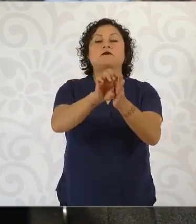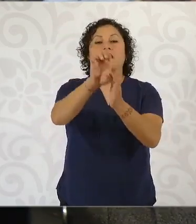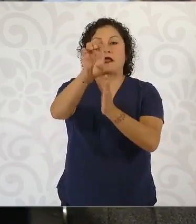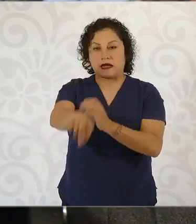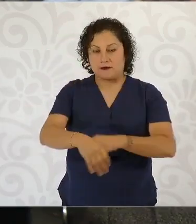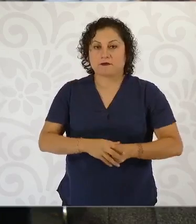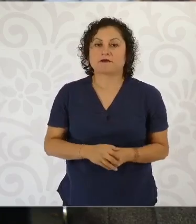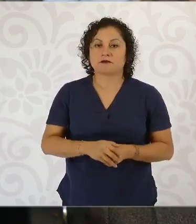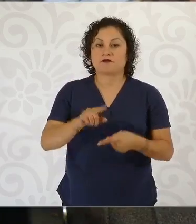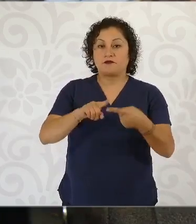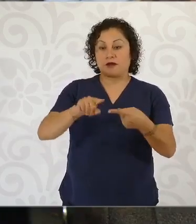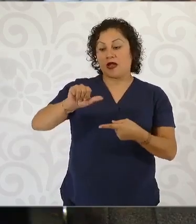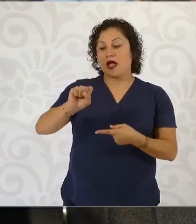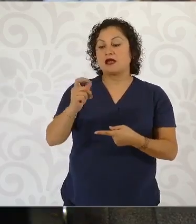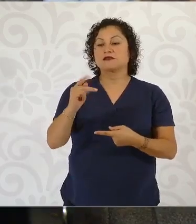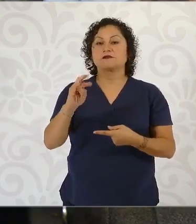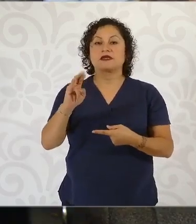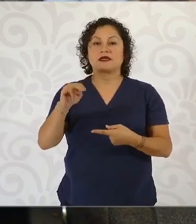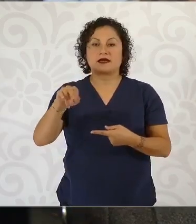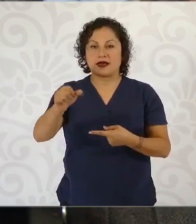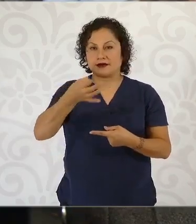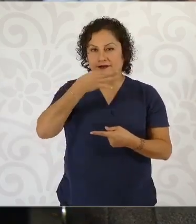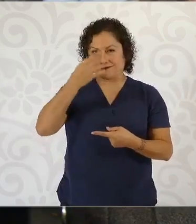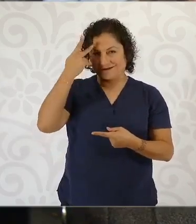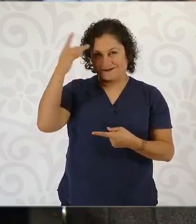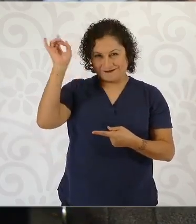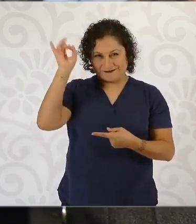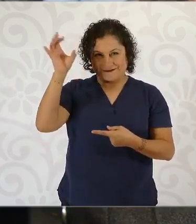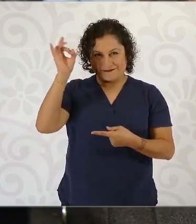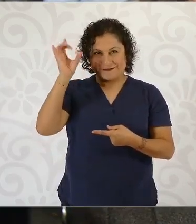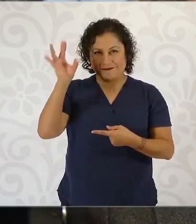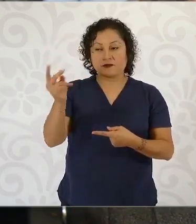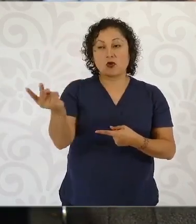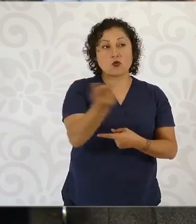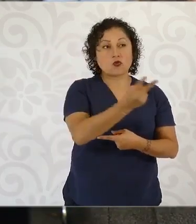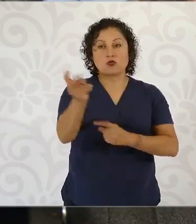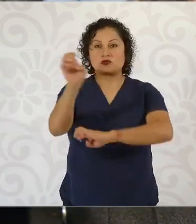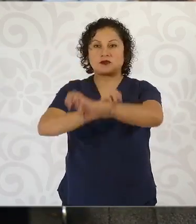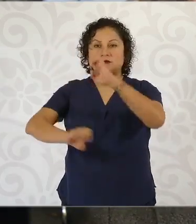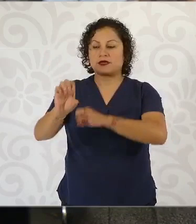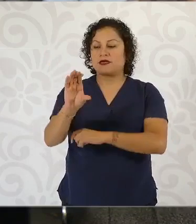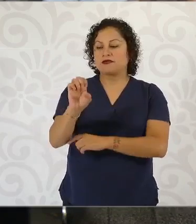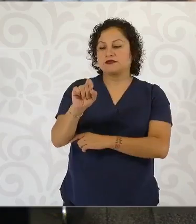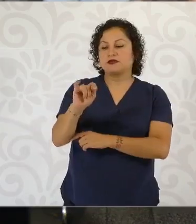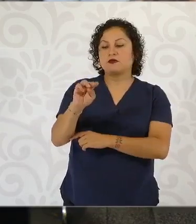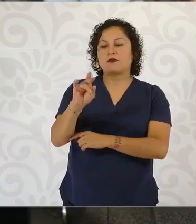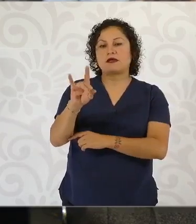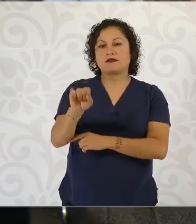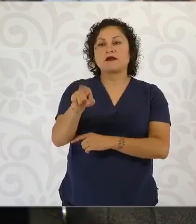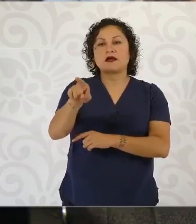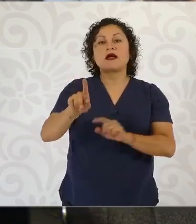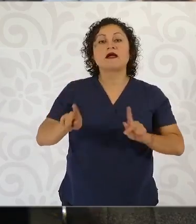ejemplo, la aspirina, que una de estas 2 empresas, Cetomedical, vendió en 40 pesos